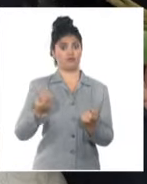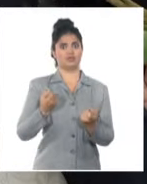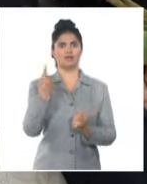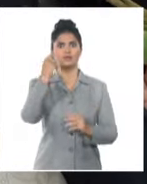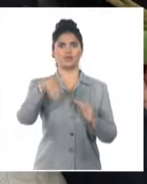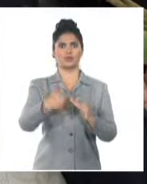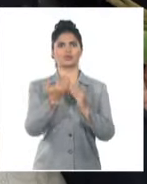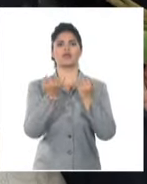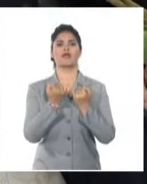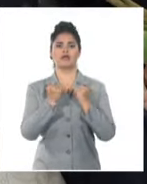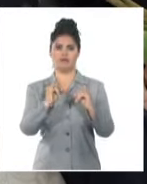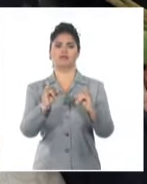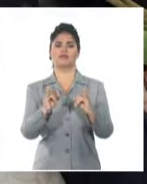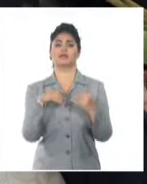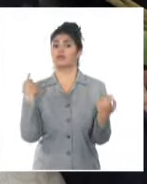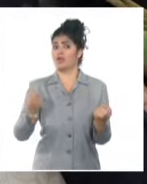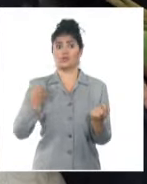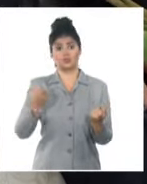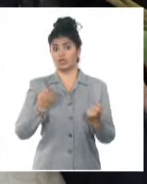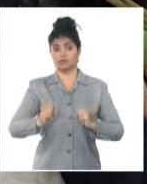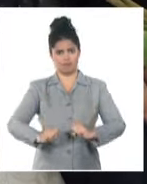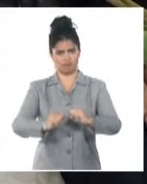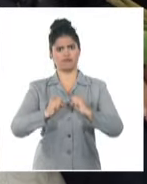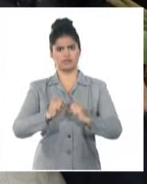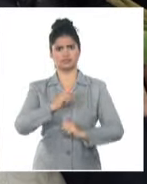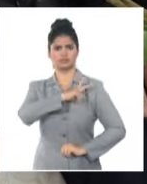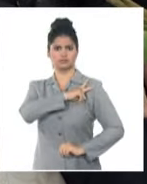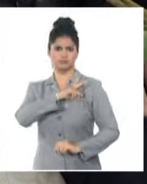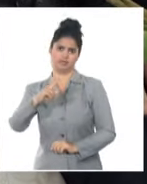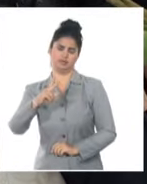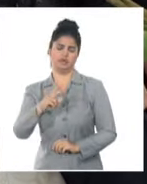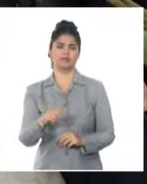para enseguida que se tome el nuevo gobierno.